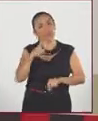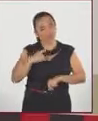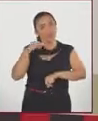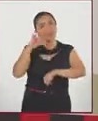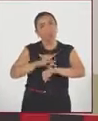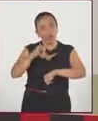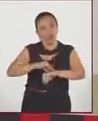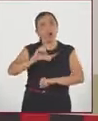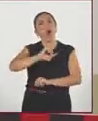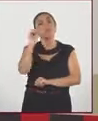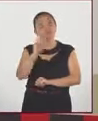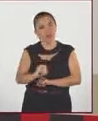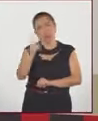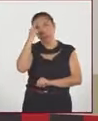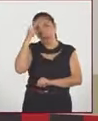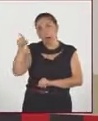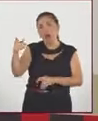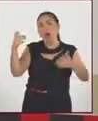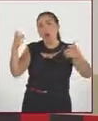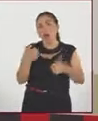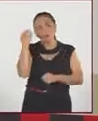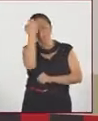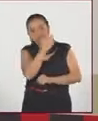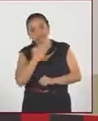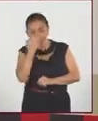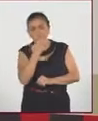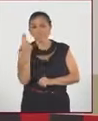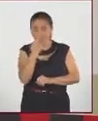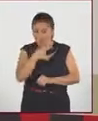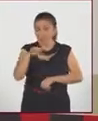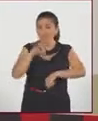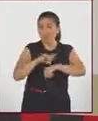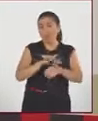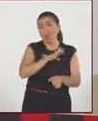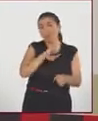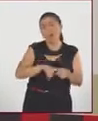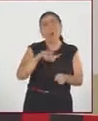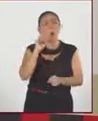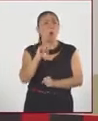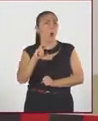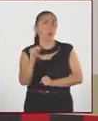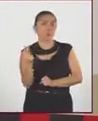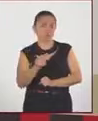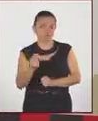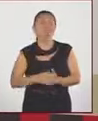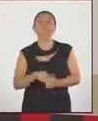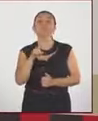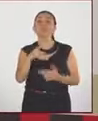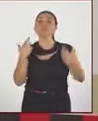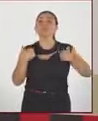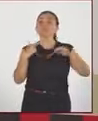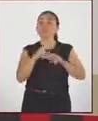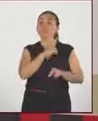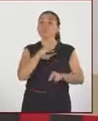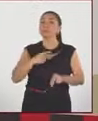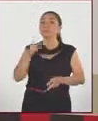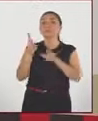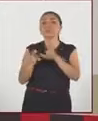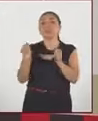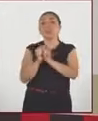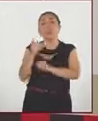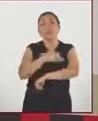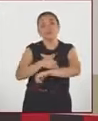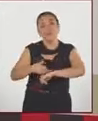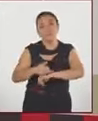un médico para que él determine si requiere un especialista o no. Pues el docente tiene que platicar con la familia, ¿no?